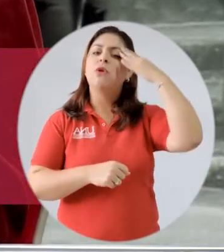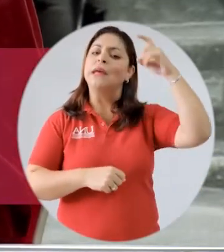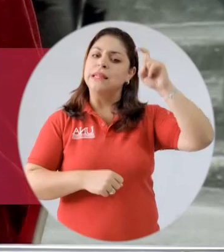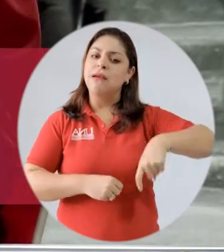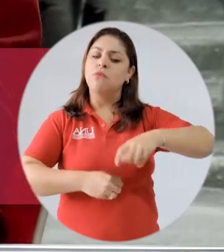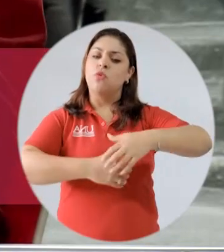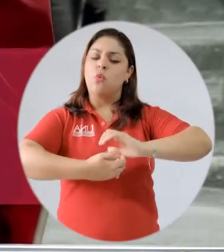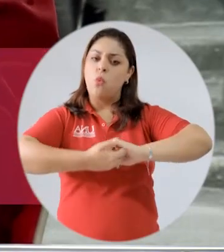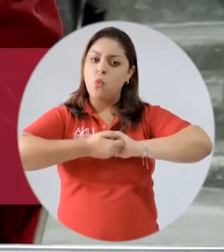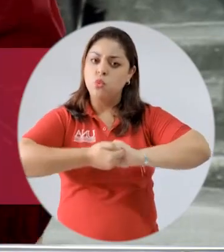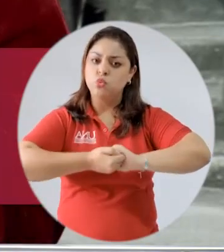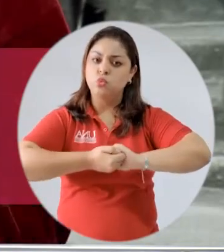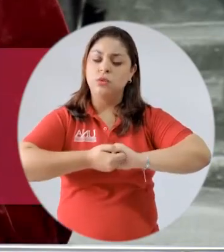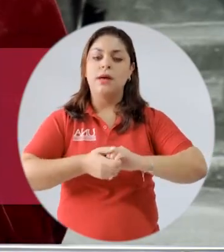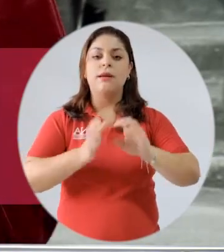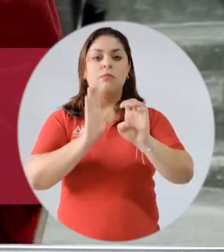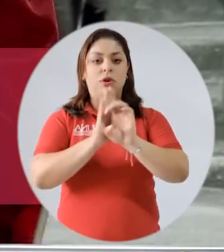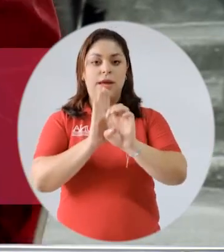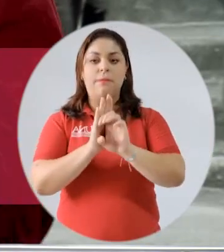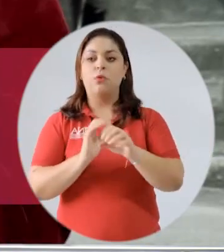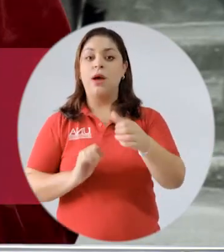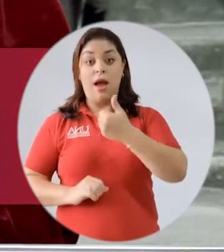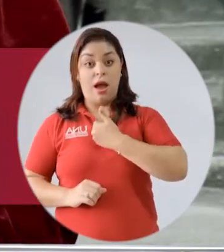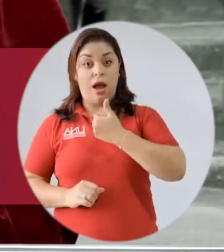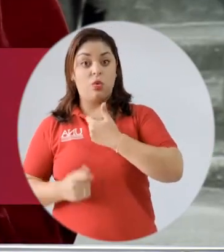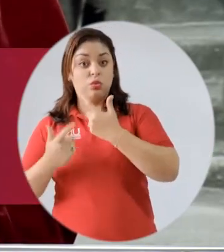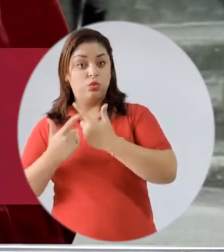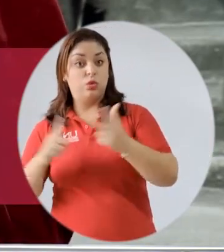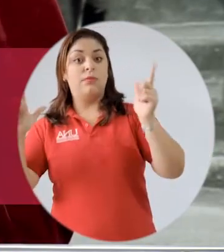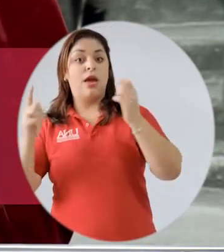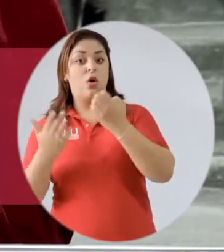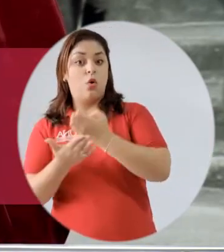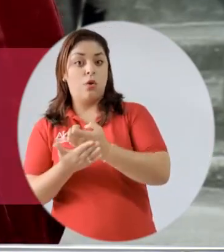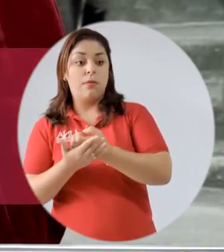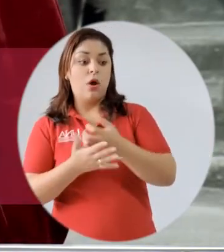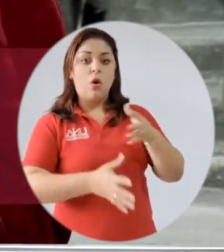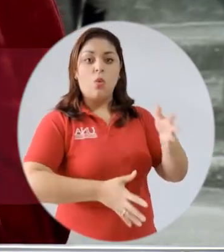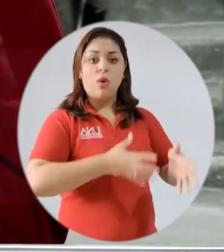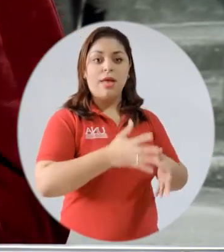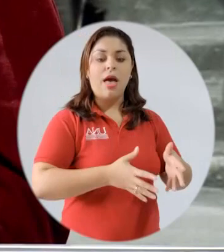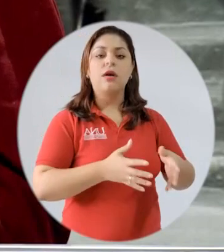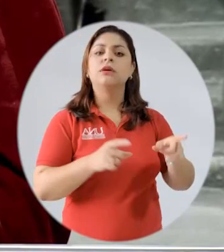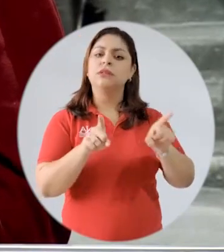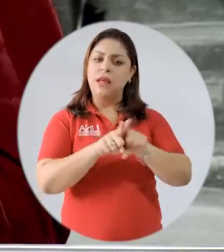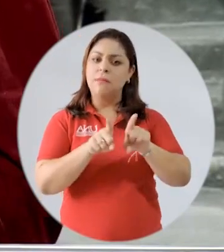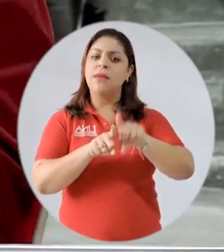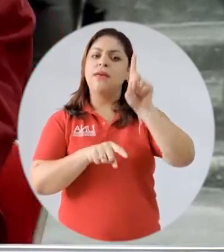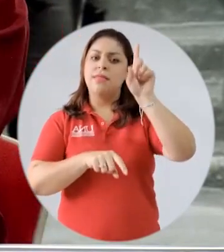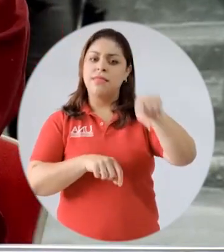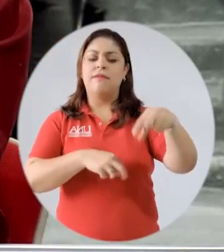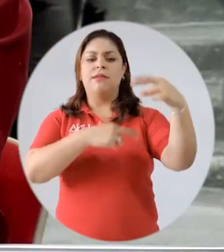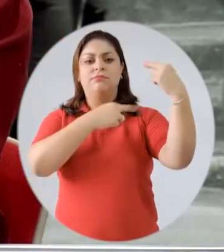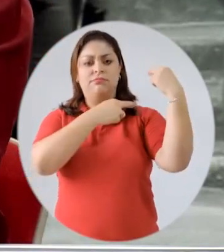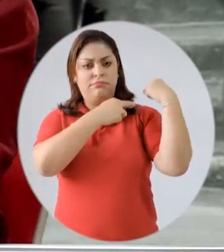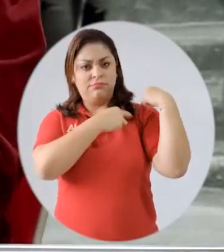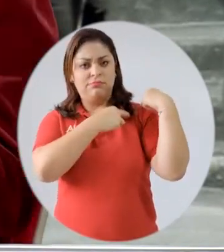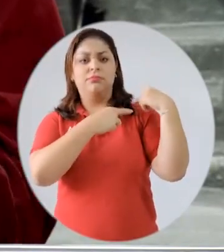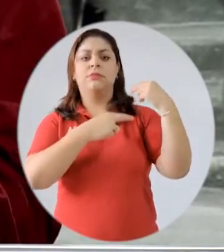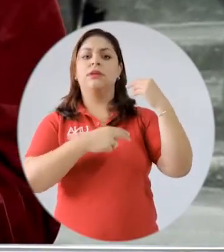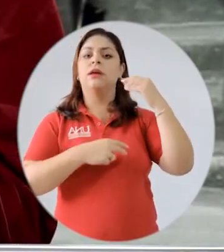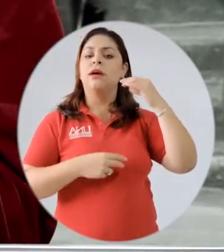de actividades que es a las que se quiere enfocar este tipo de jornadas que desarrollan copago, que ellos mismos desarrollan los sistemas de